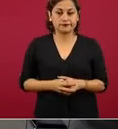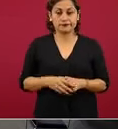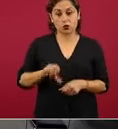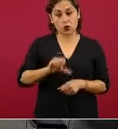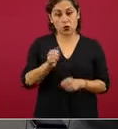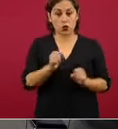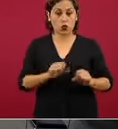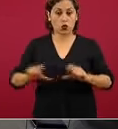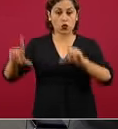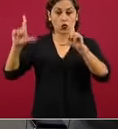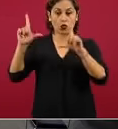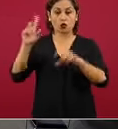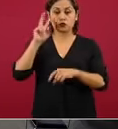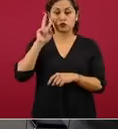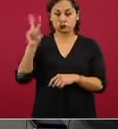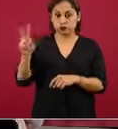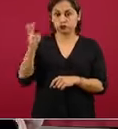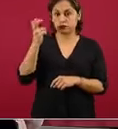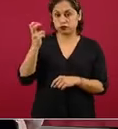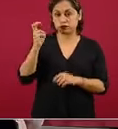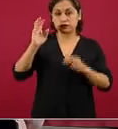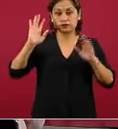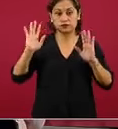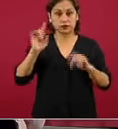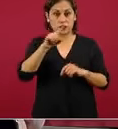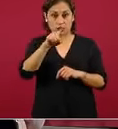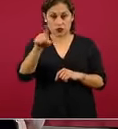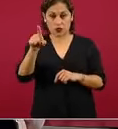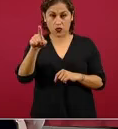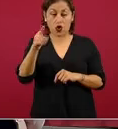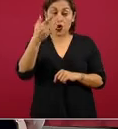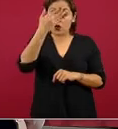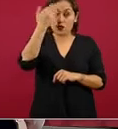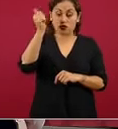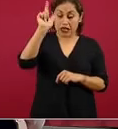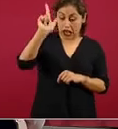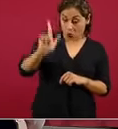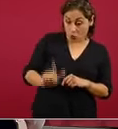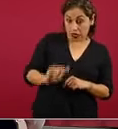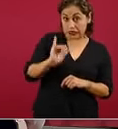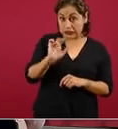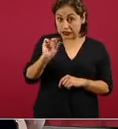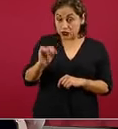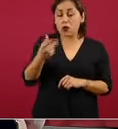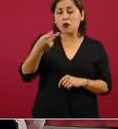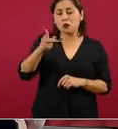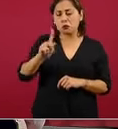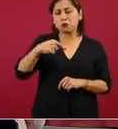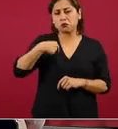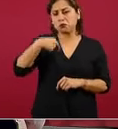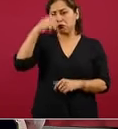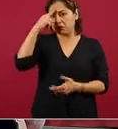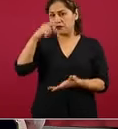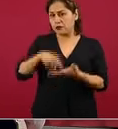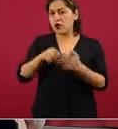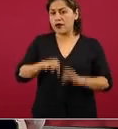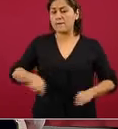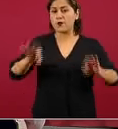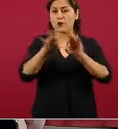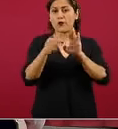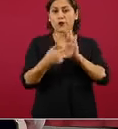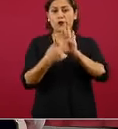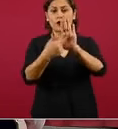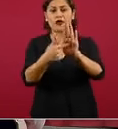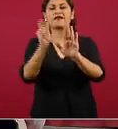Como también periódicamente, no sé si se hace todos los lunes, pero mostramos esto, y creo que esto es un elemento muy importante, que es